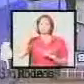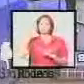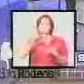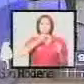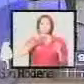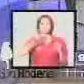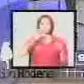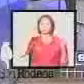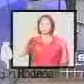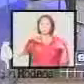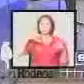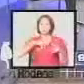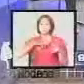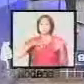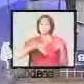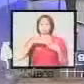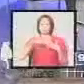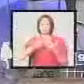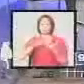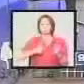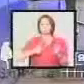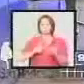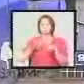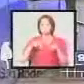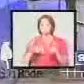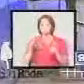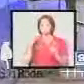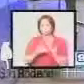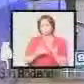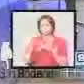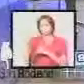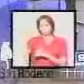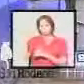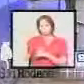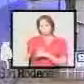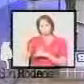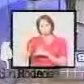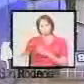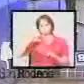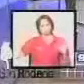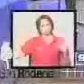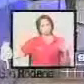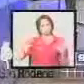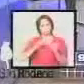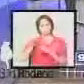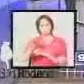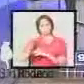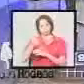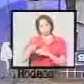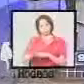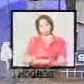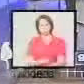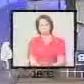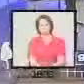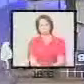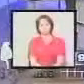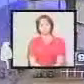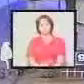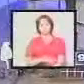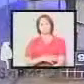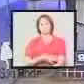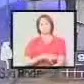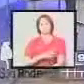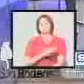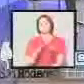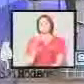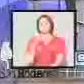está, todo se atrasó y el cliente termina aburriéndose y yéndose para otra sucursal bancaria. Okay. Más bien, lo